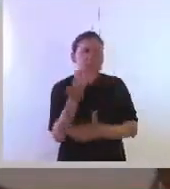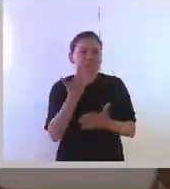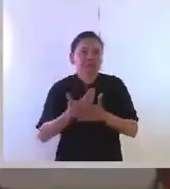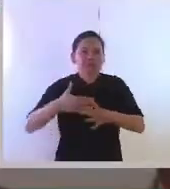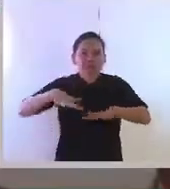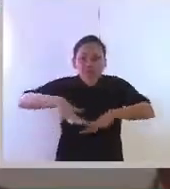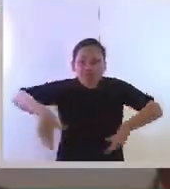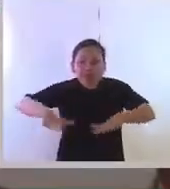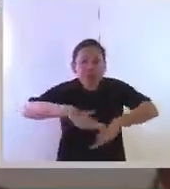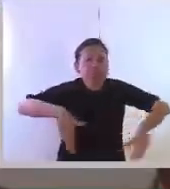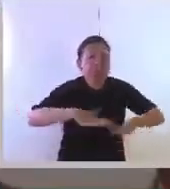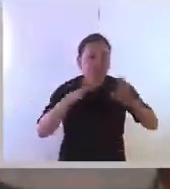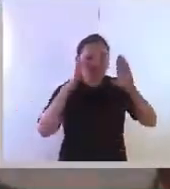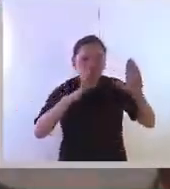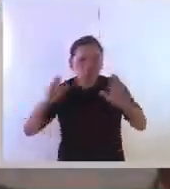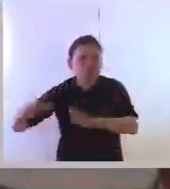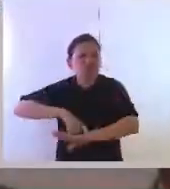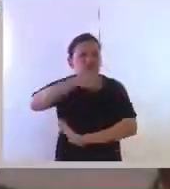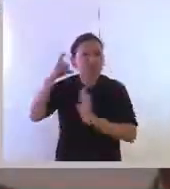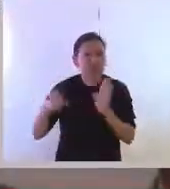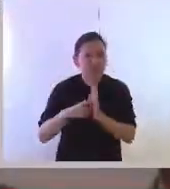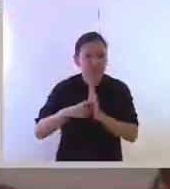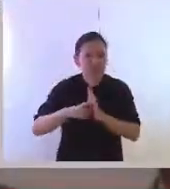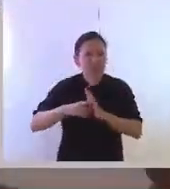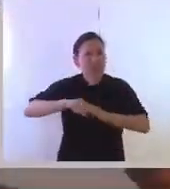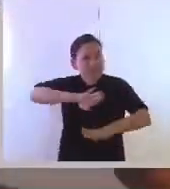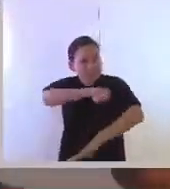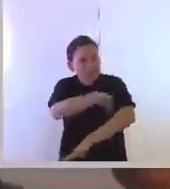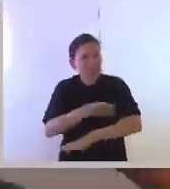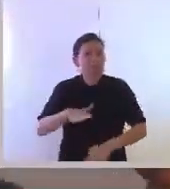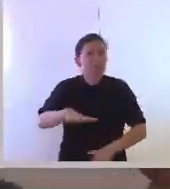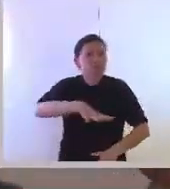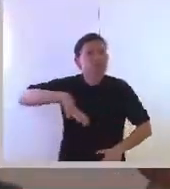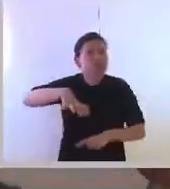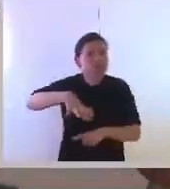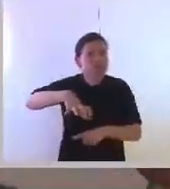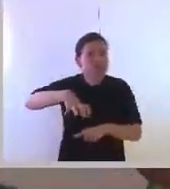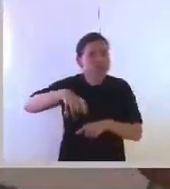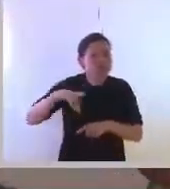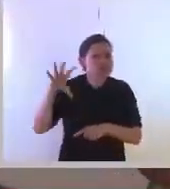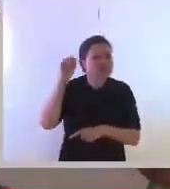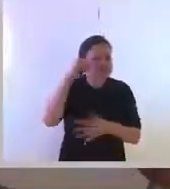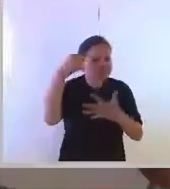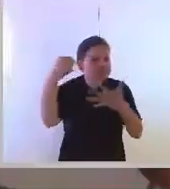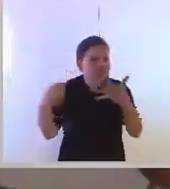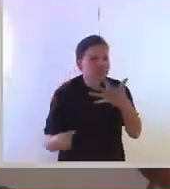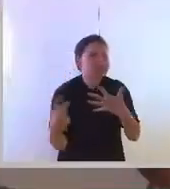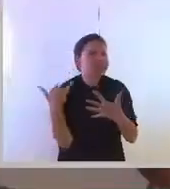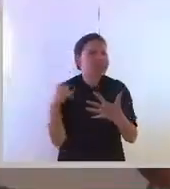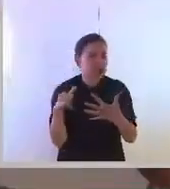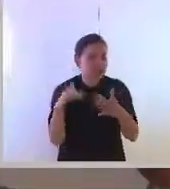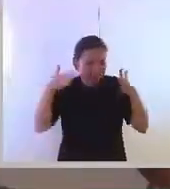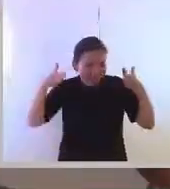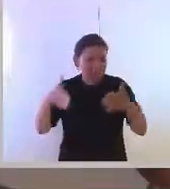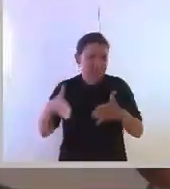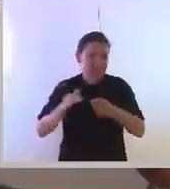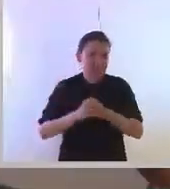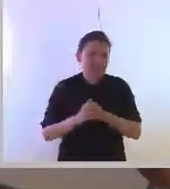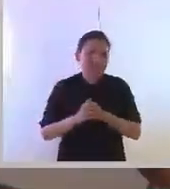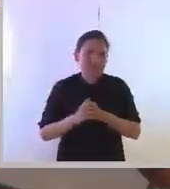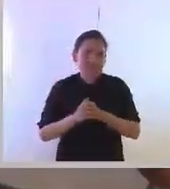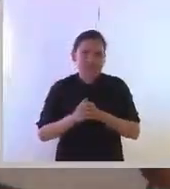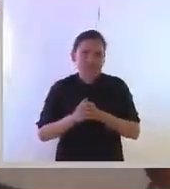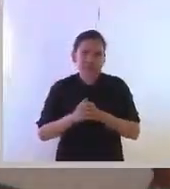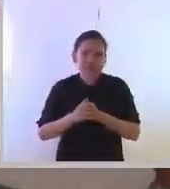de gestión integral del ministerio y del sector en donde se ha identificado una mayor prioridad, que